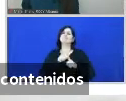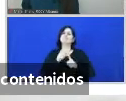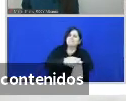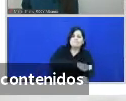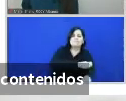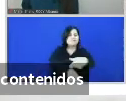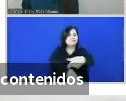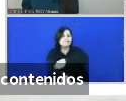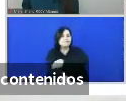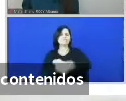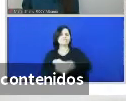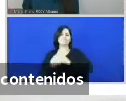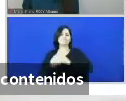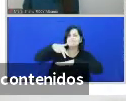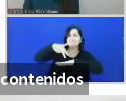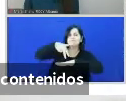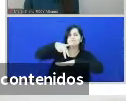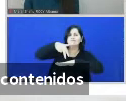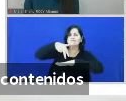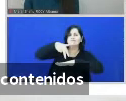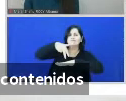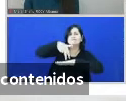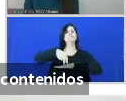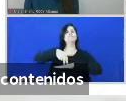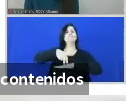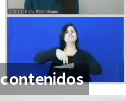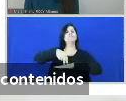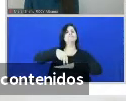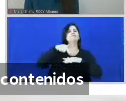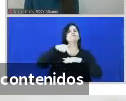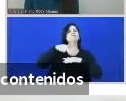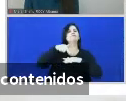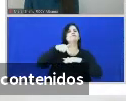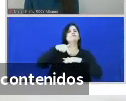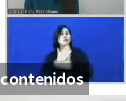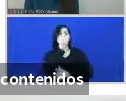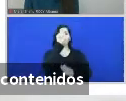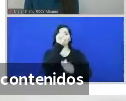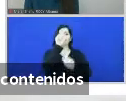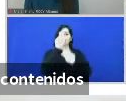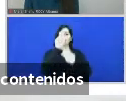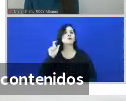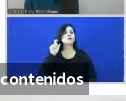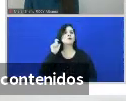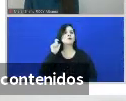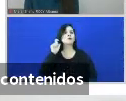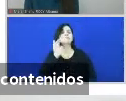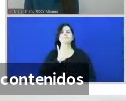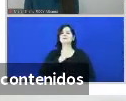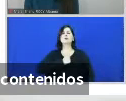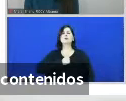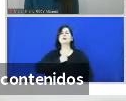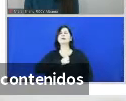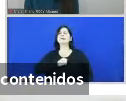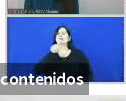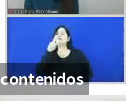derechos sexuales y reproductivos estén dentro de la política pública. Hoy, como mujer, como